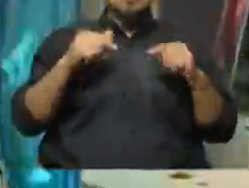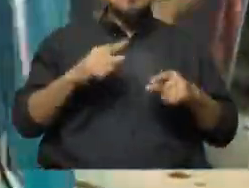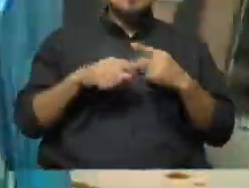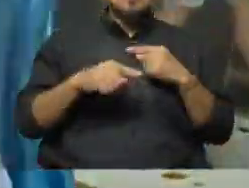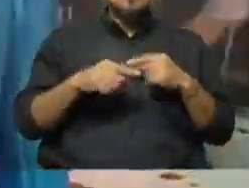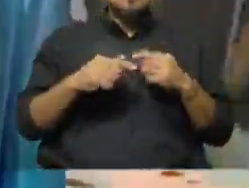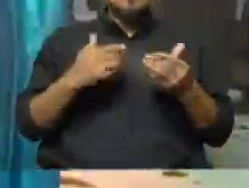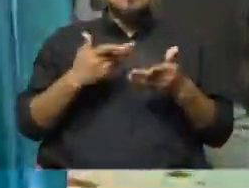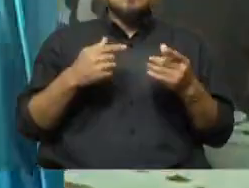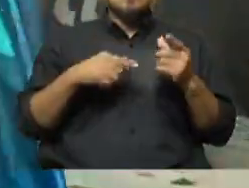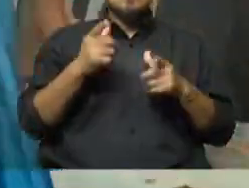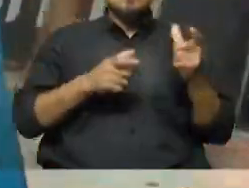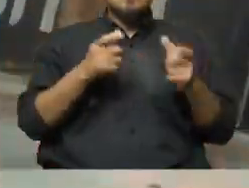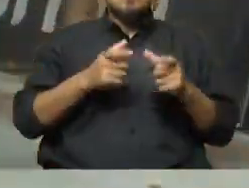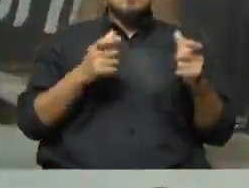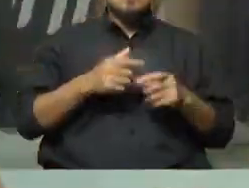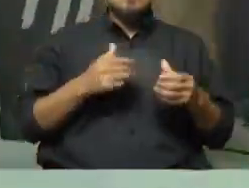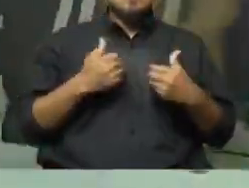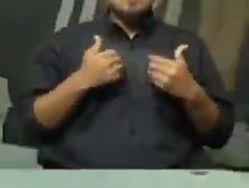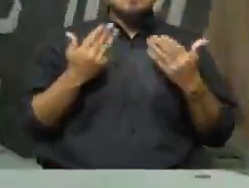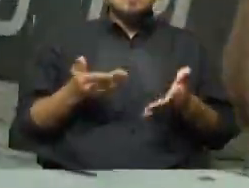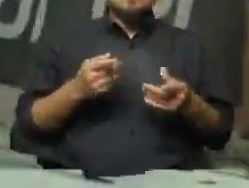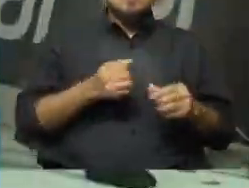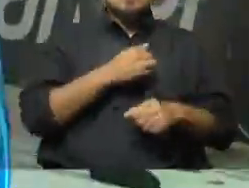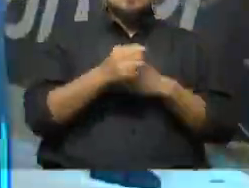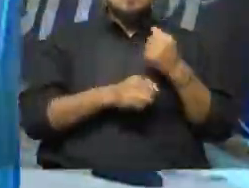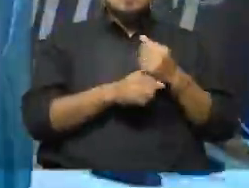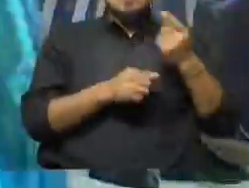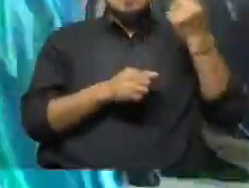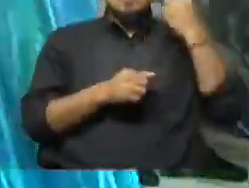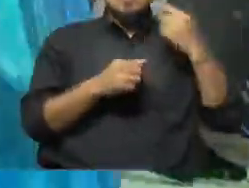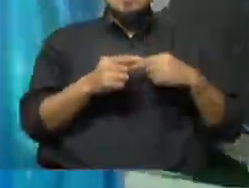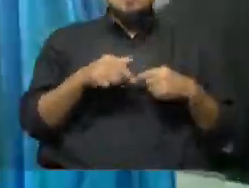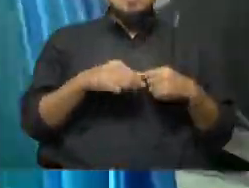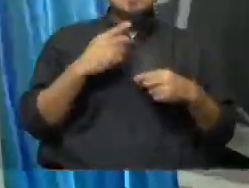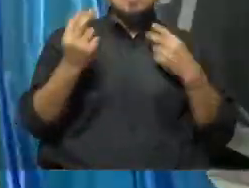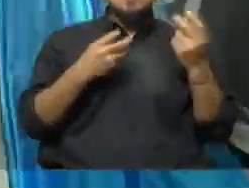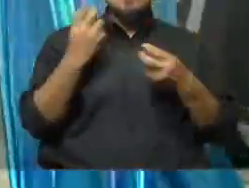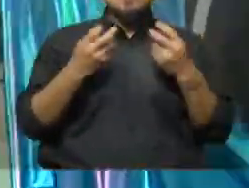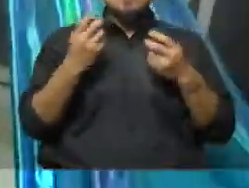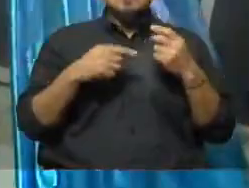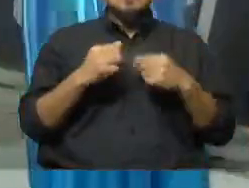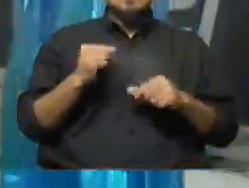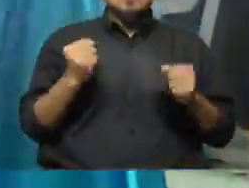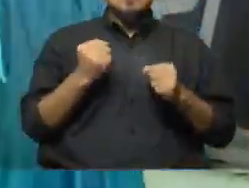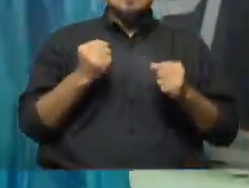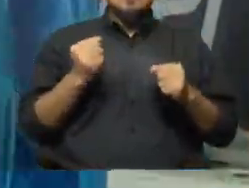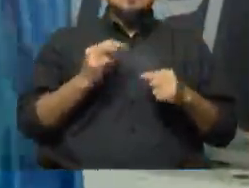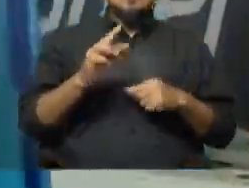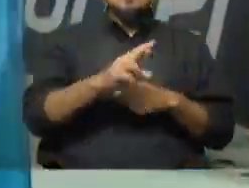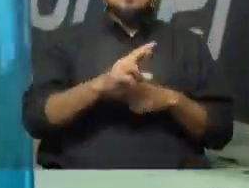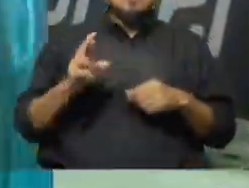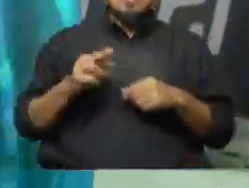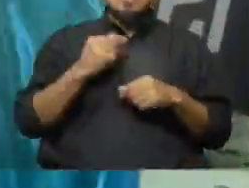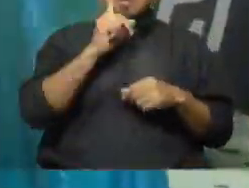tanta cantidad de gente es un regalo maravilloso. El año pasado estábamos con un poquito más de viento y un poquito más de frío en la Rambla de